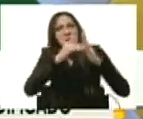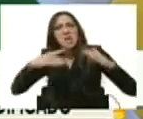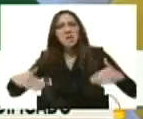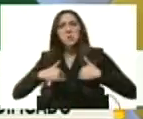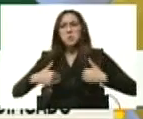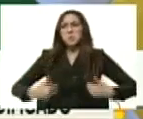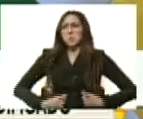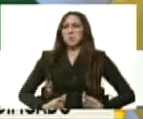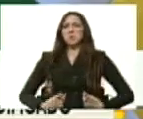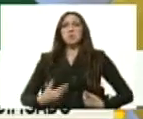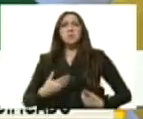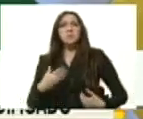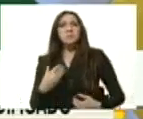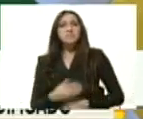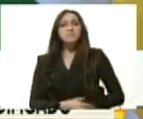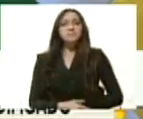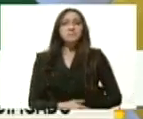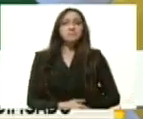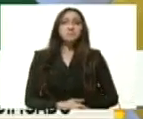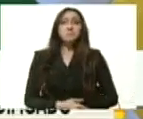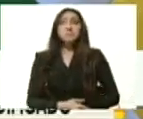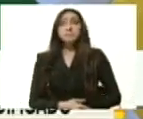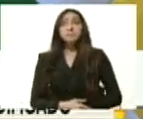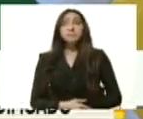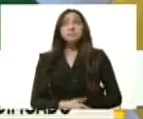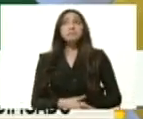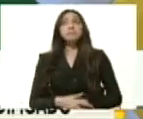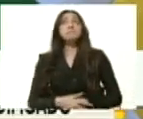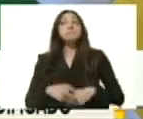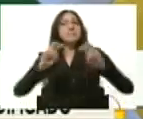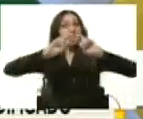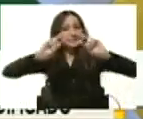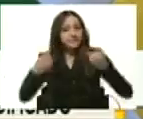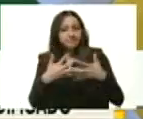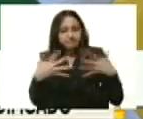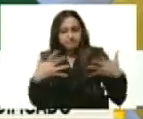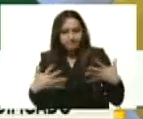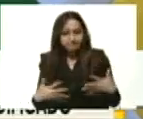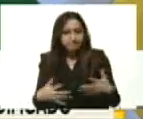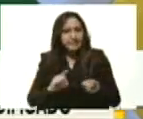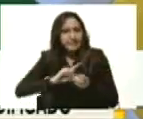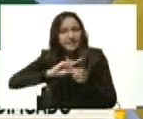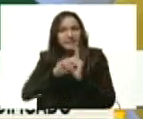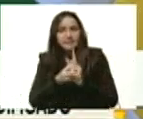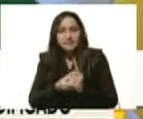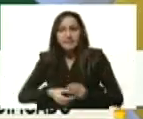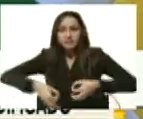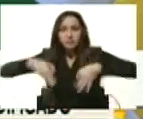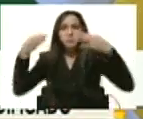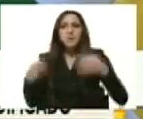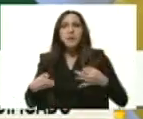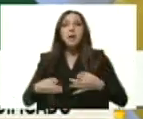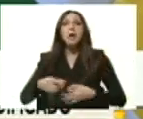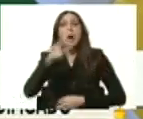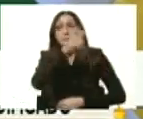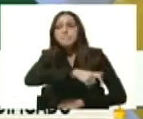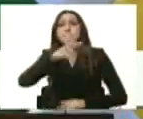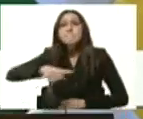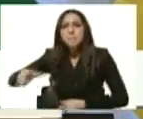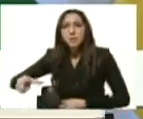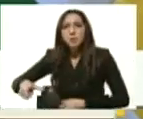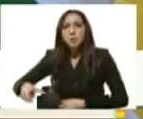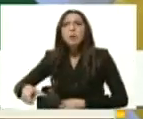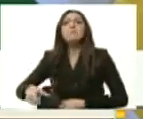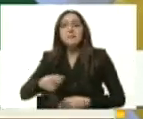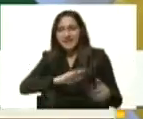humanos. Esta situación va a cambiar definitivamente. Cada hombre que perdió la